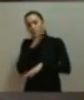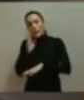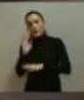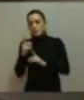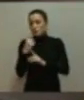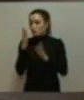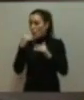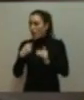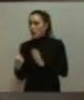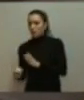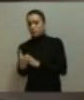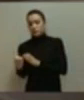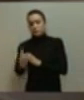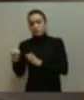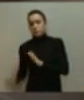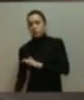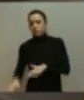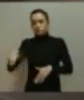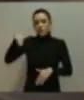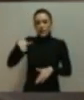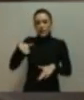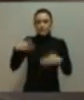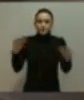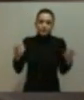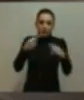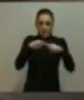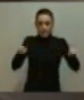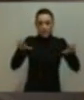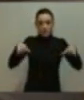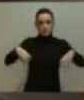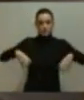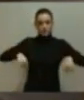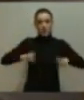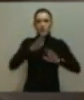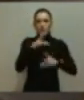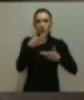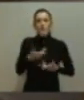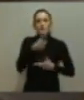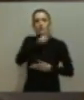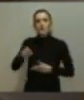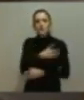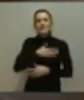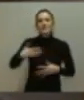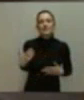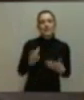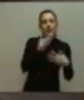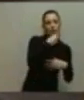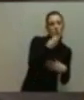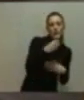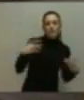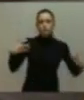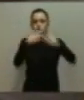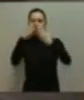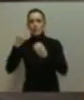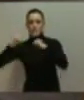ellos. Hoy en día hay mucha gente que busca el enfrentamiento entre las generaciones y que creemos